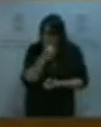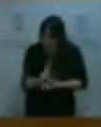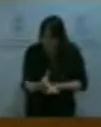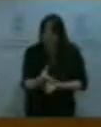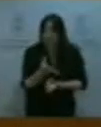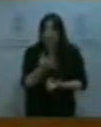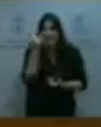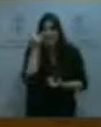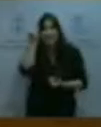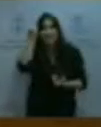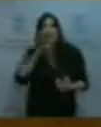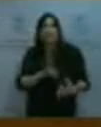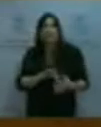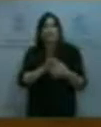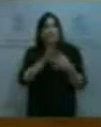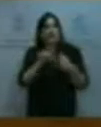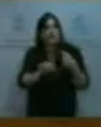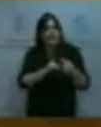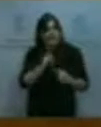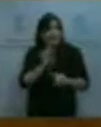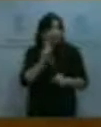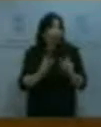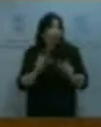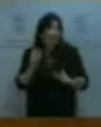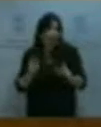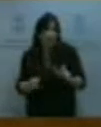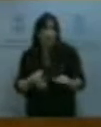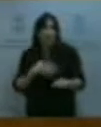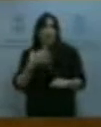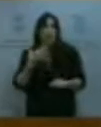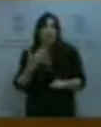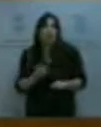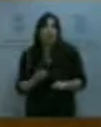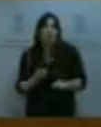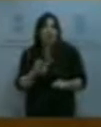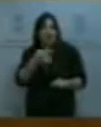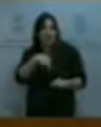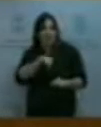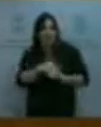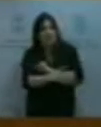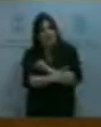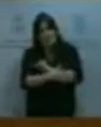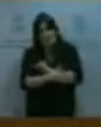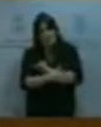o personas que pueden estar inmersas en pobreza energética. Pero a renglón seguido,